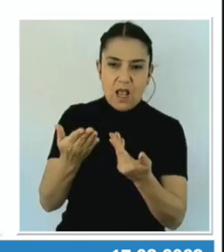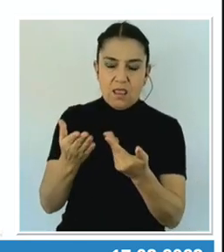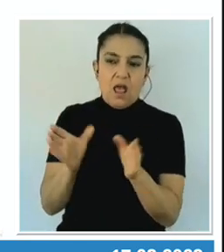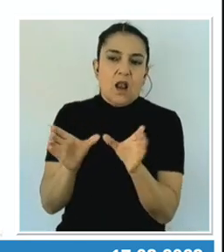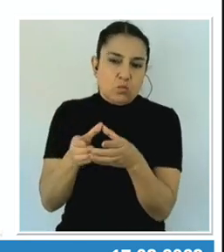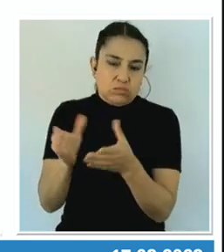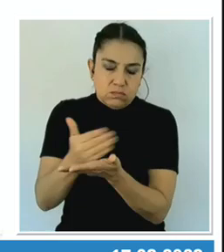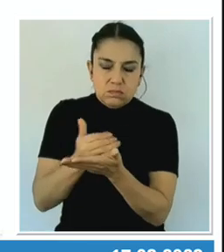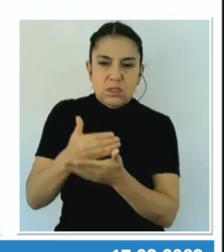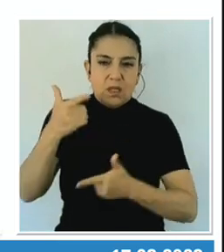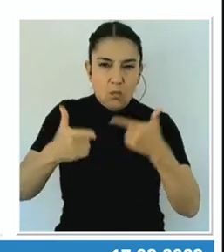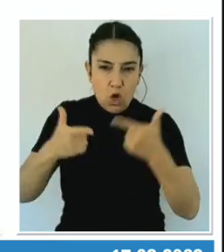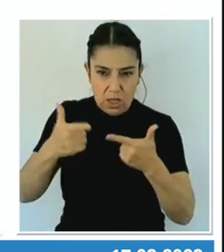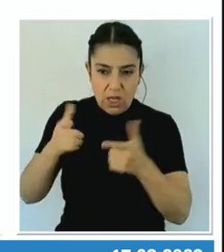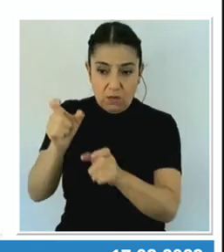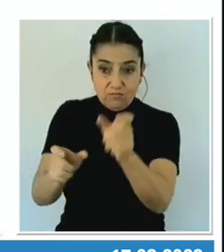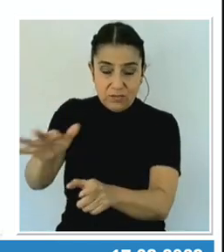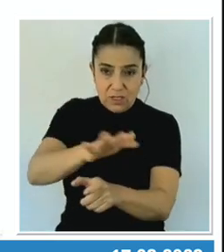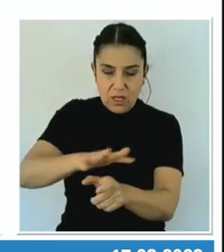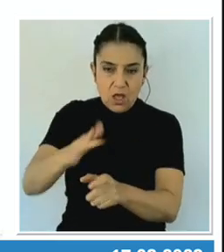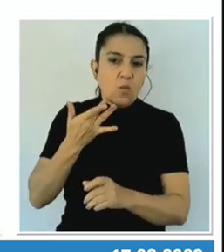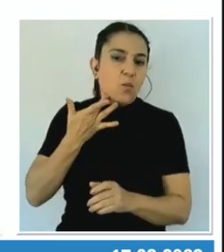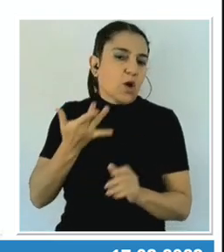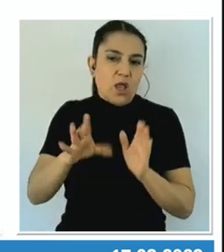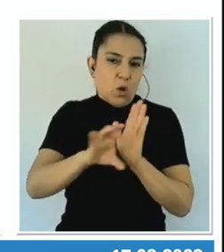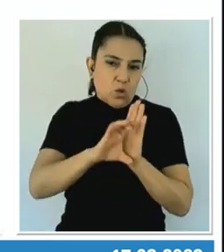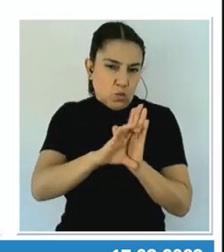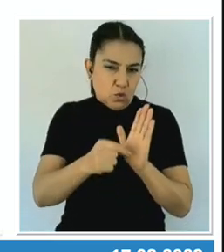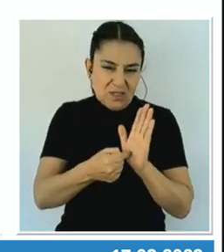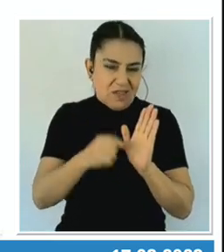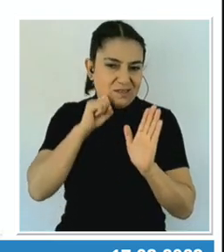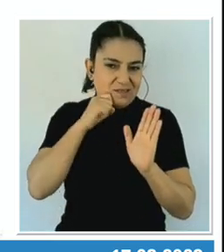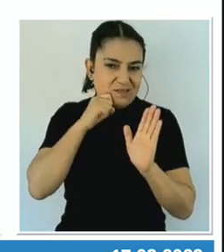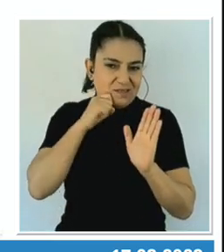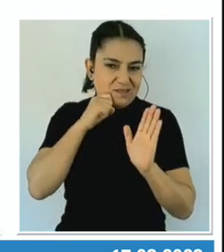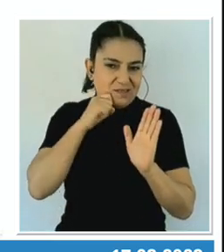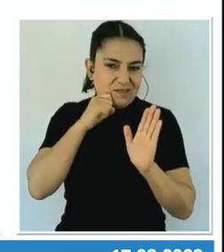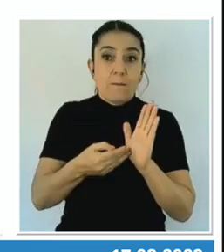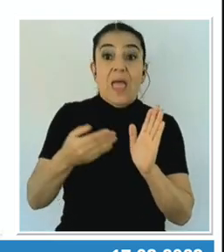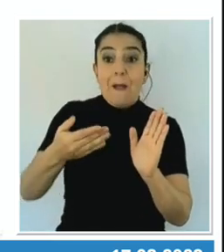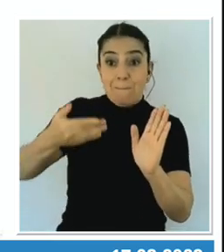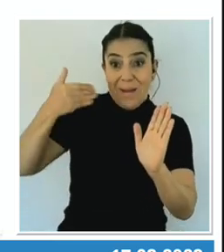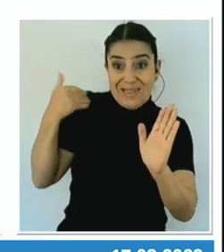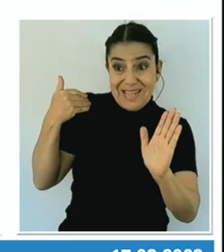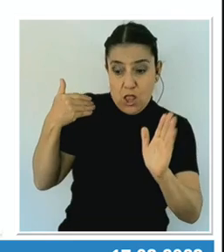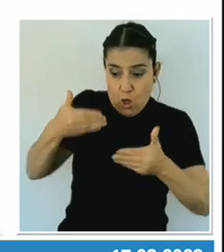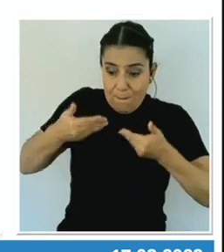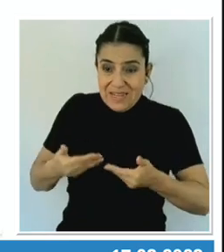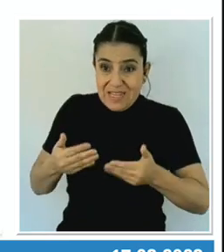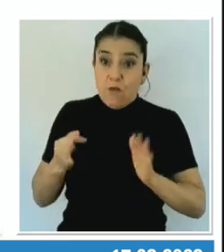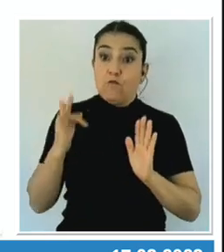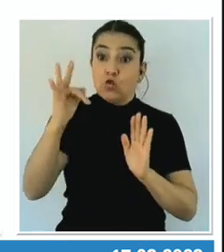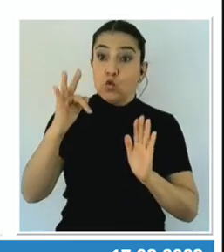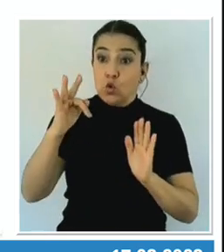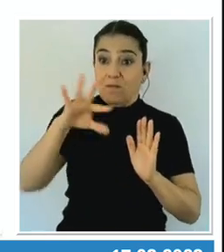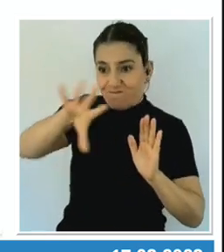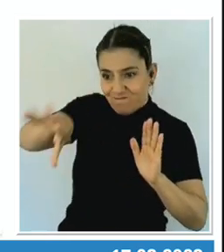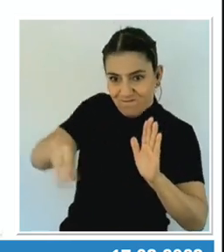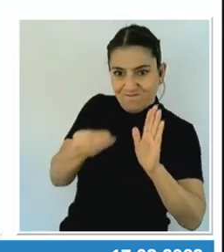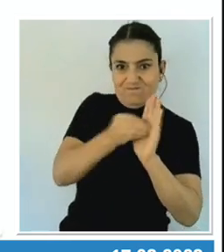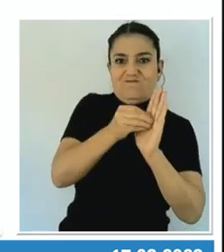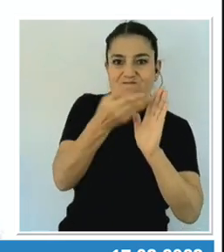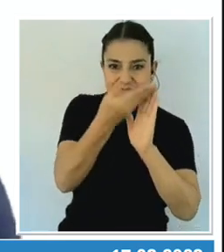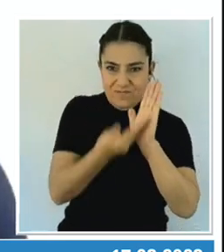sociedad, porque una constitución es pasado, presente y futuro al mismo tiempo. Por eso creo que